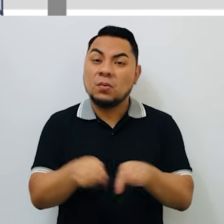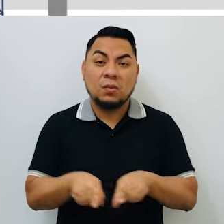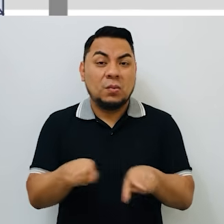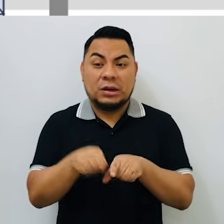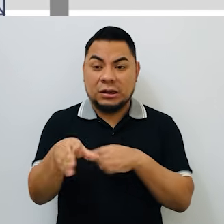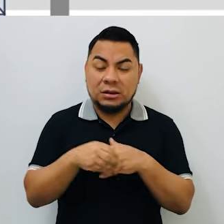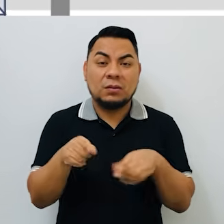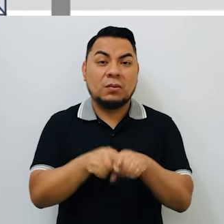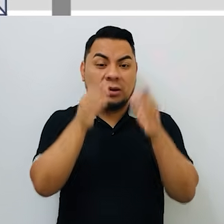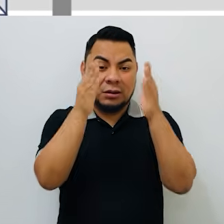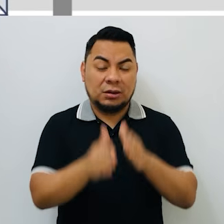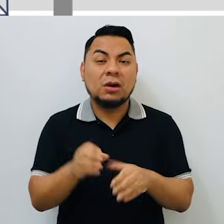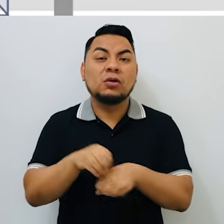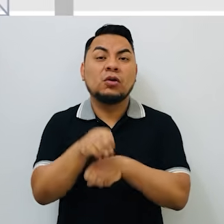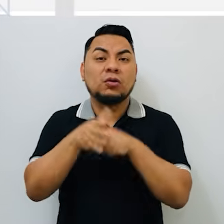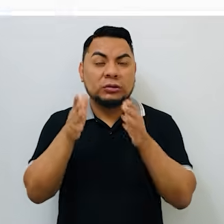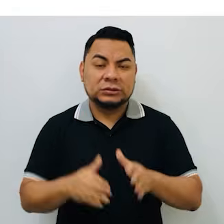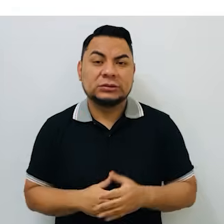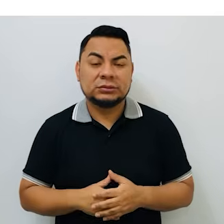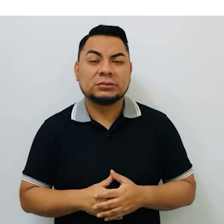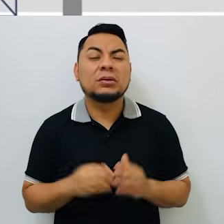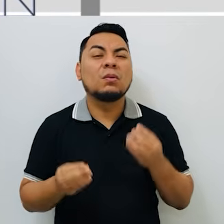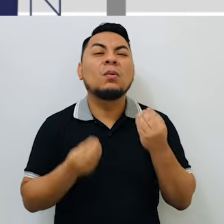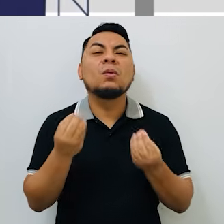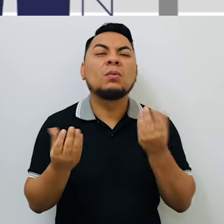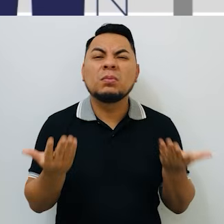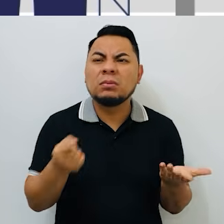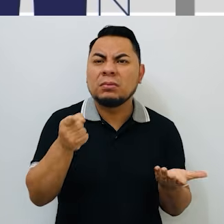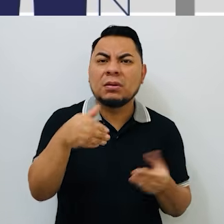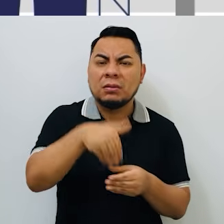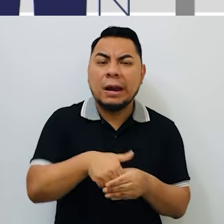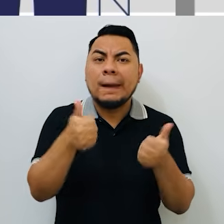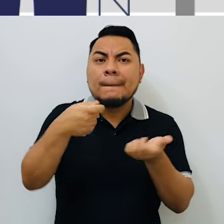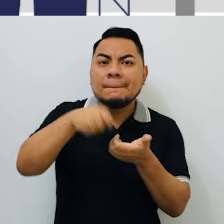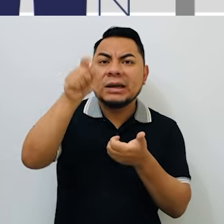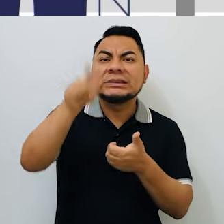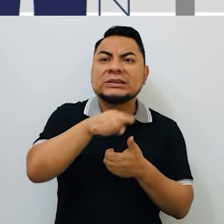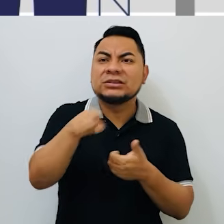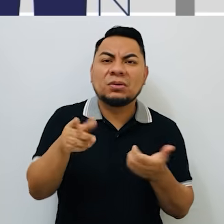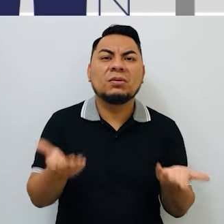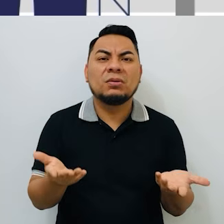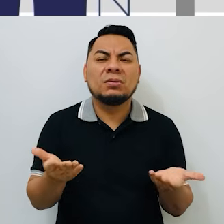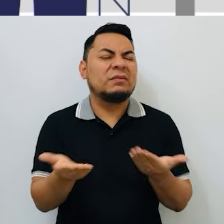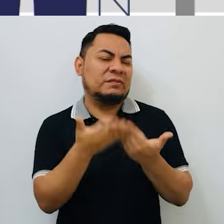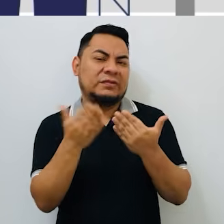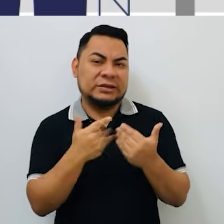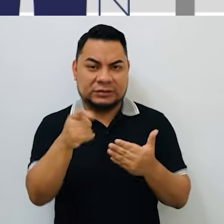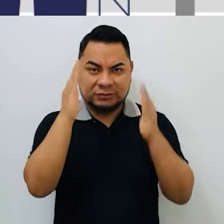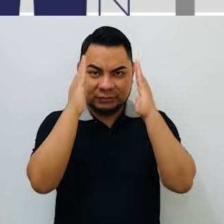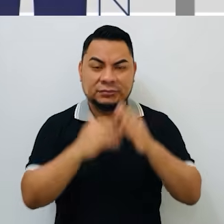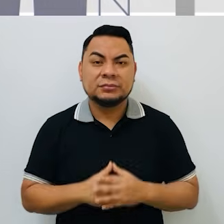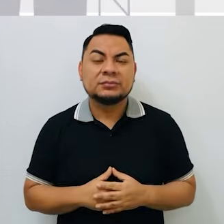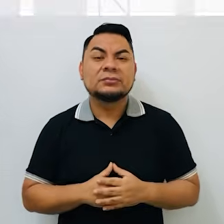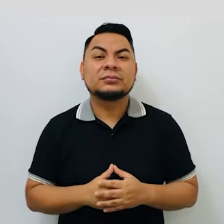Luego repiten la tarea en la columna de consejeros. ¿Y cómo se determina si el voto es válido o no? Es fácil.